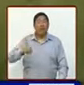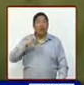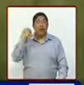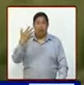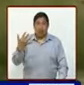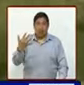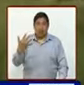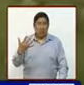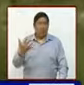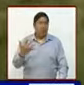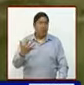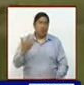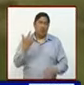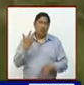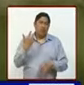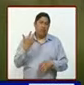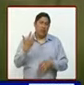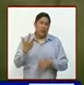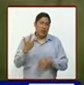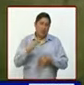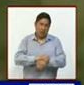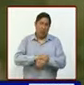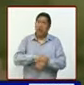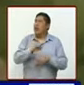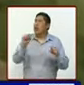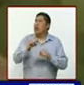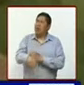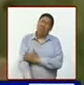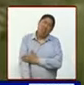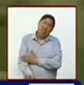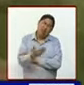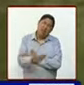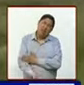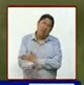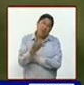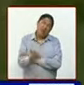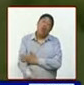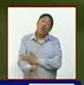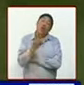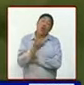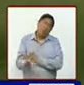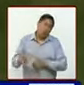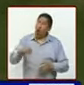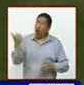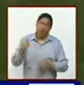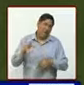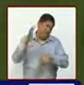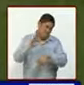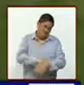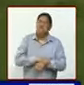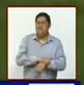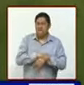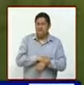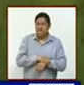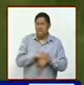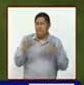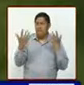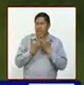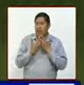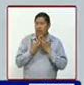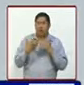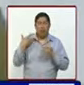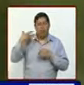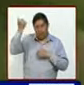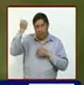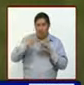la recaptura de 3 de ellos, el día sábado en la madrugada al promediar las 4 de la mañana, en un trabajo coordinado con el